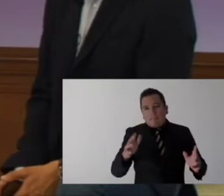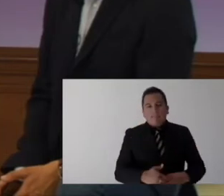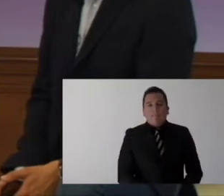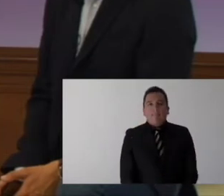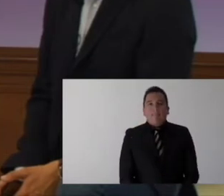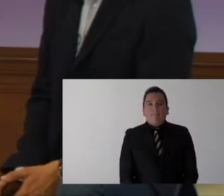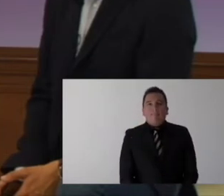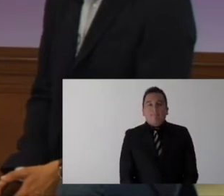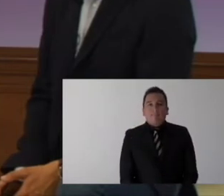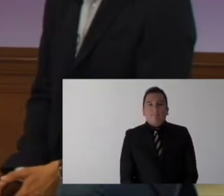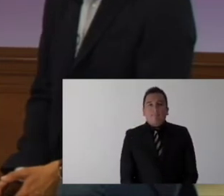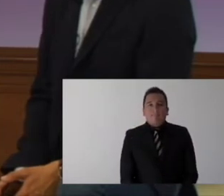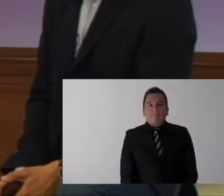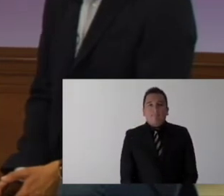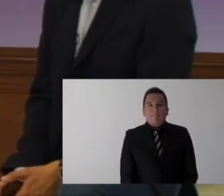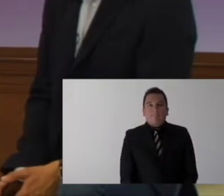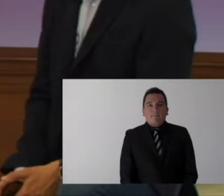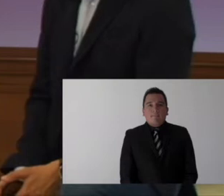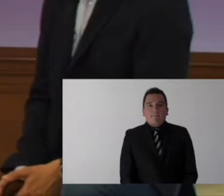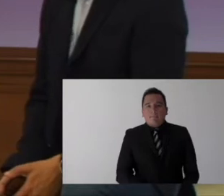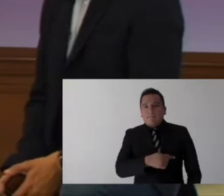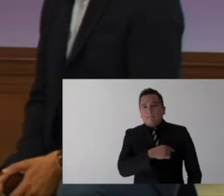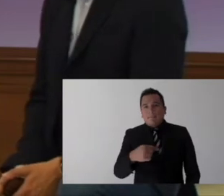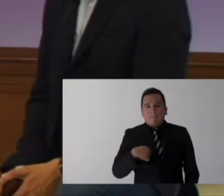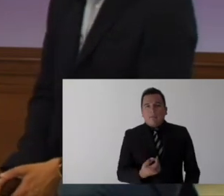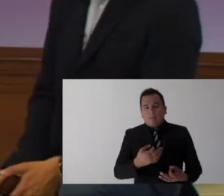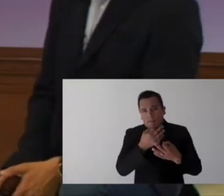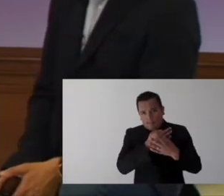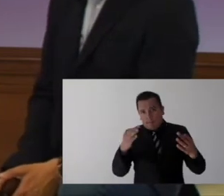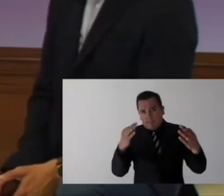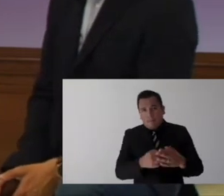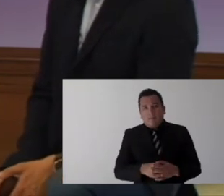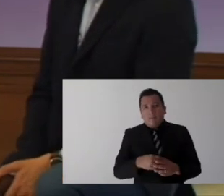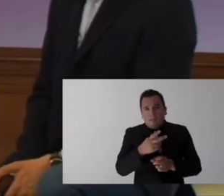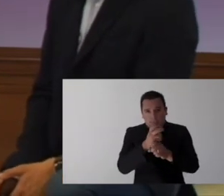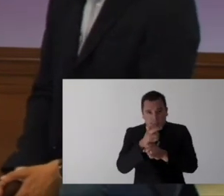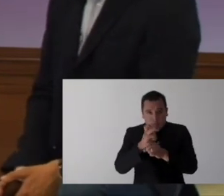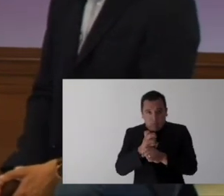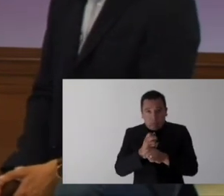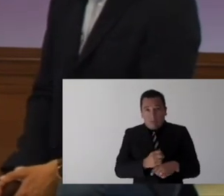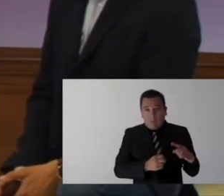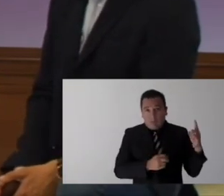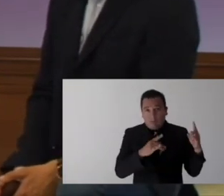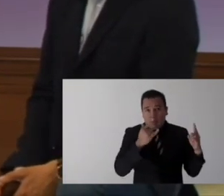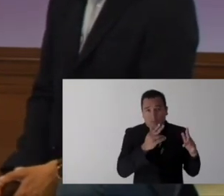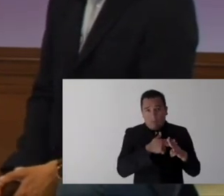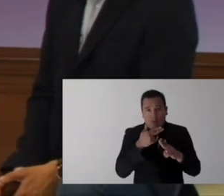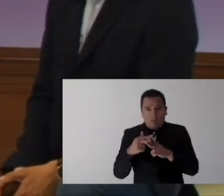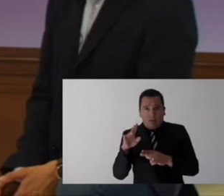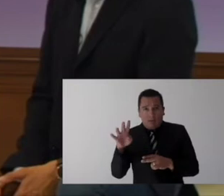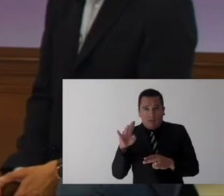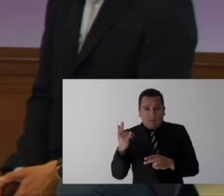Va a estar abierta la convocatoria, como ya lo mencionas, Gustavo, hasta el 19 de julio. Después vamos a tener una